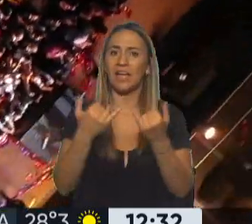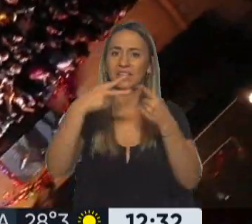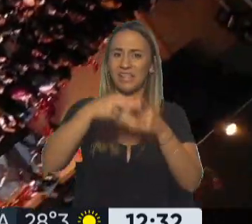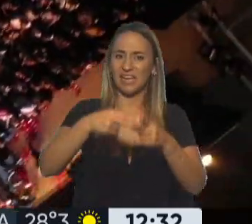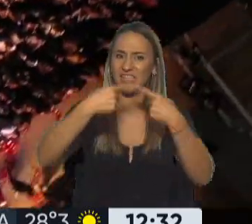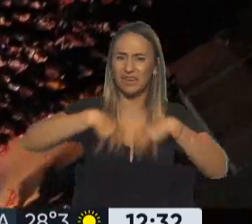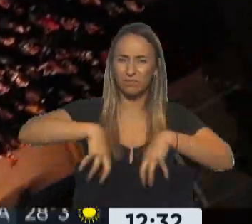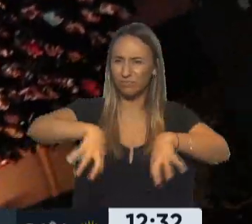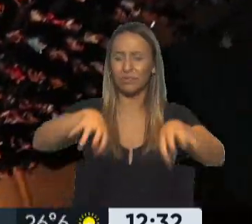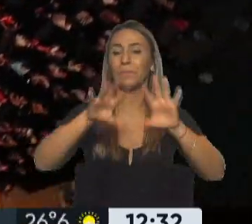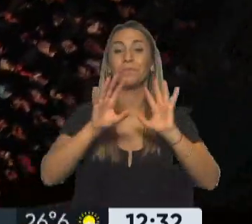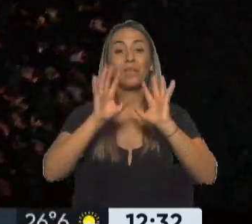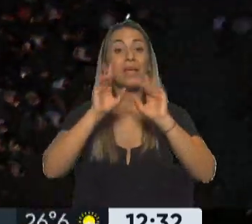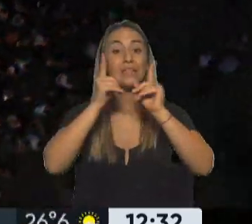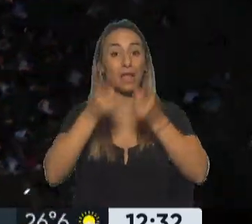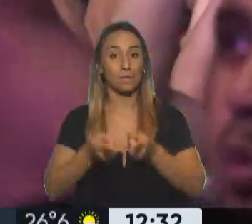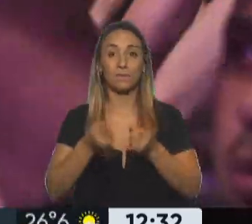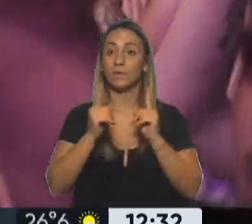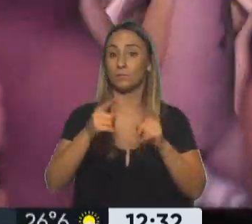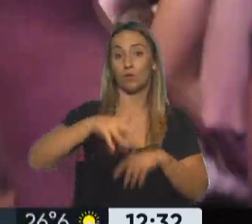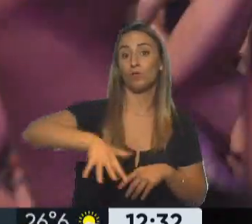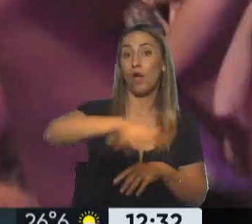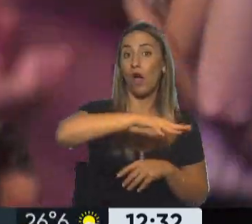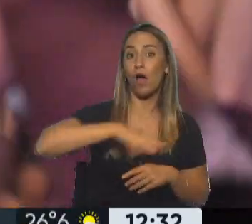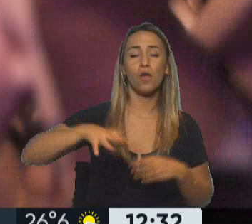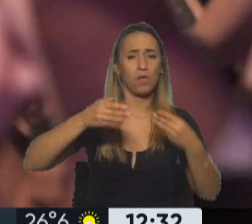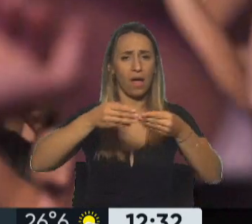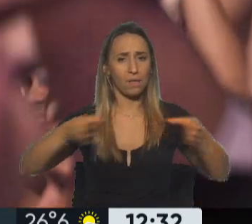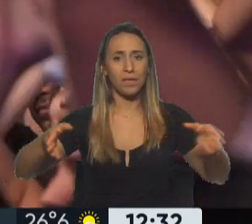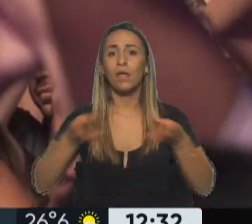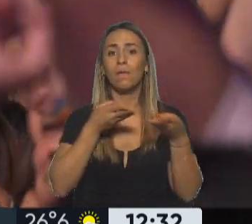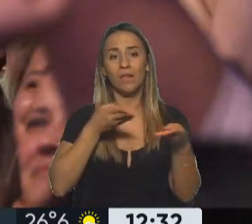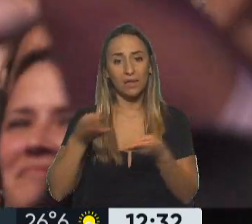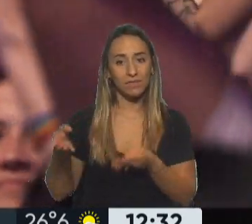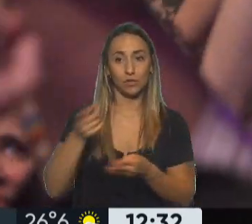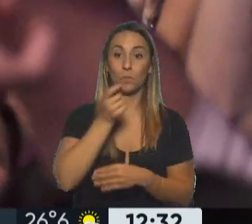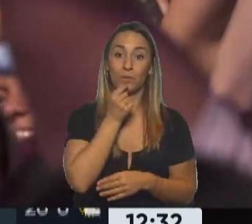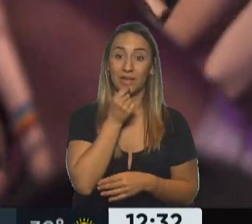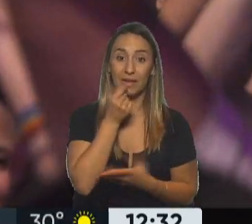¡Hay más! También, como siempre, el parque va a seguir brindando beneficios a sus visitantes, como